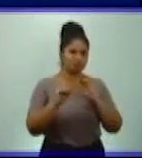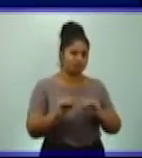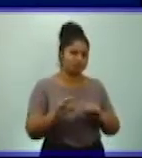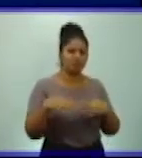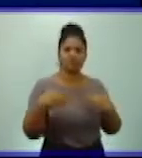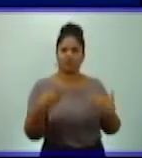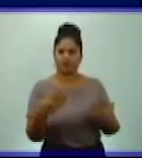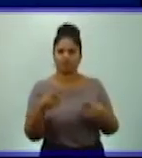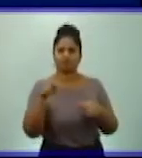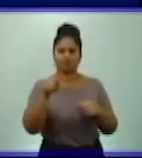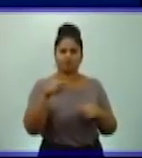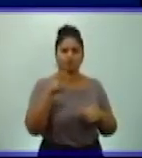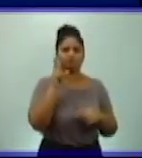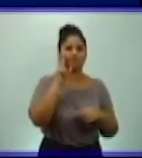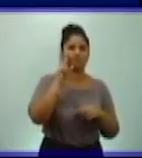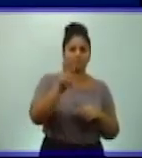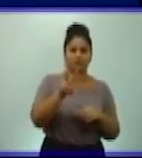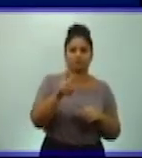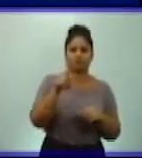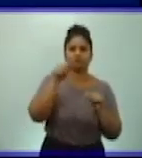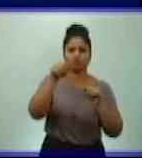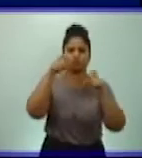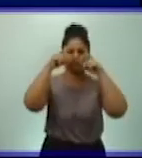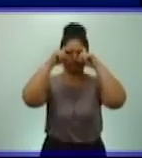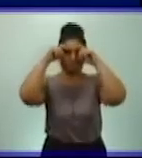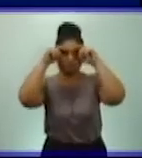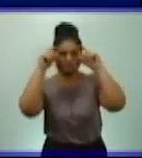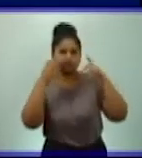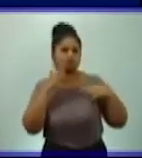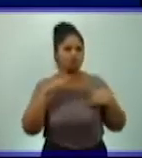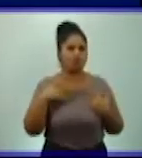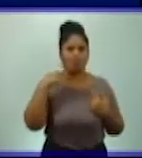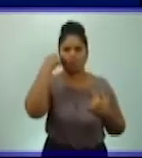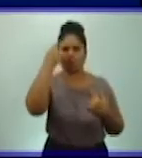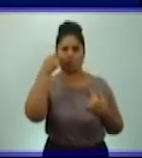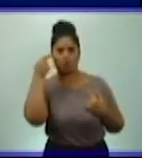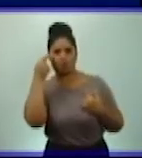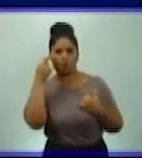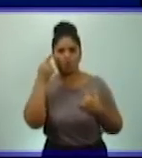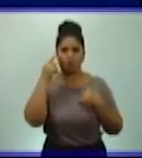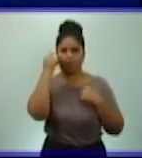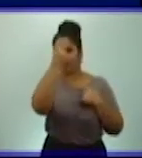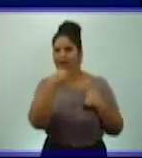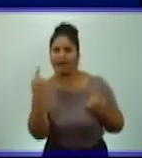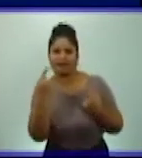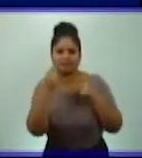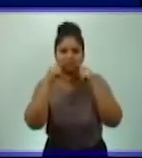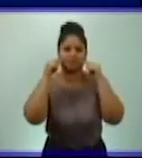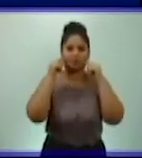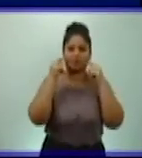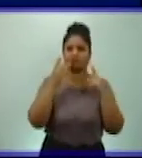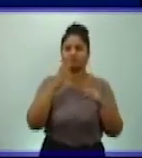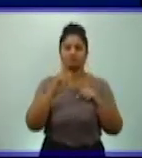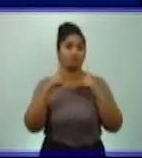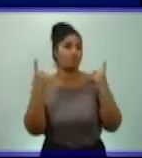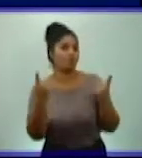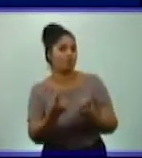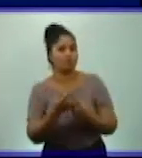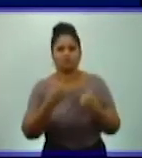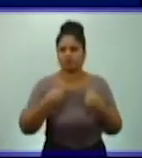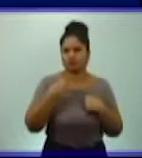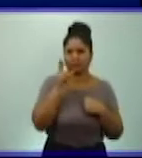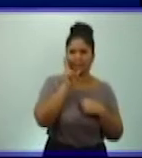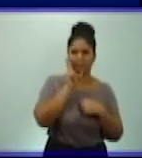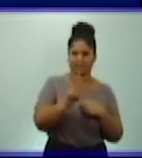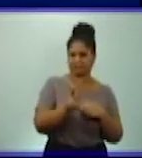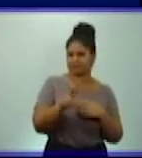aquí, vía que con palabras no te persuadía, que el corazón me vieses deseaba. Es decir,